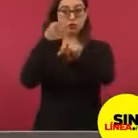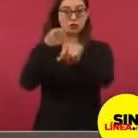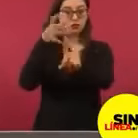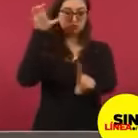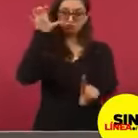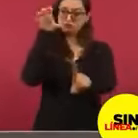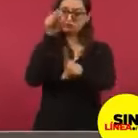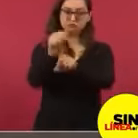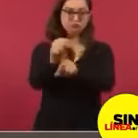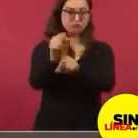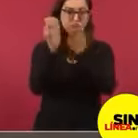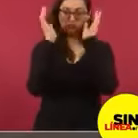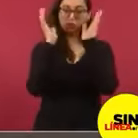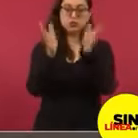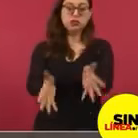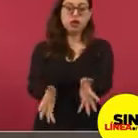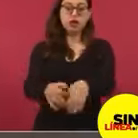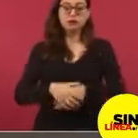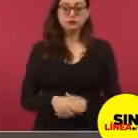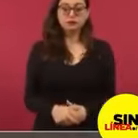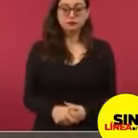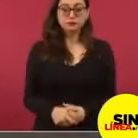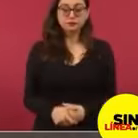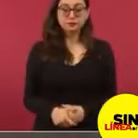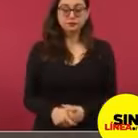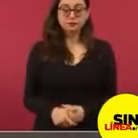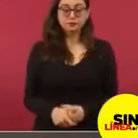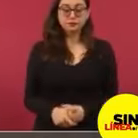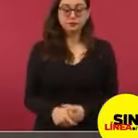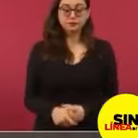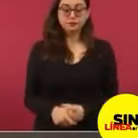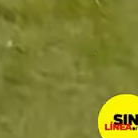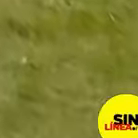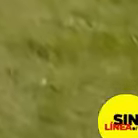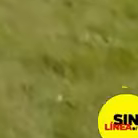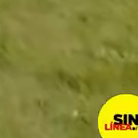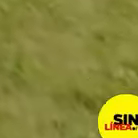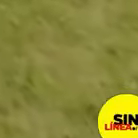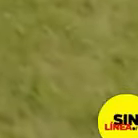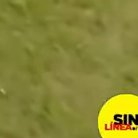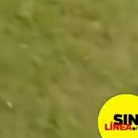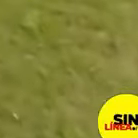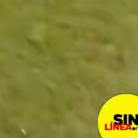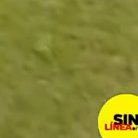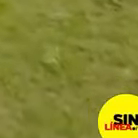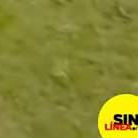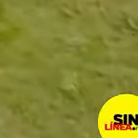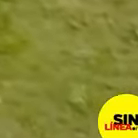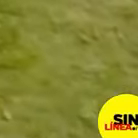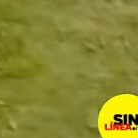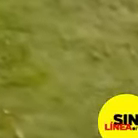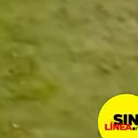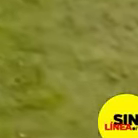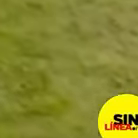discapacitados, estudiantes, y absolutamente todos. Terminar bien. Habrá muchas lágrimas de